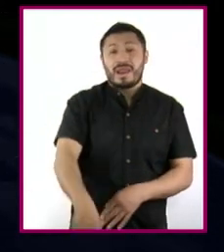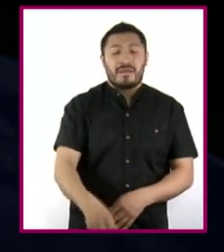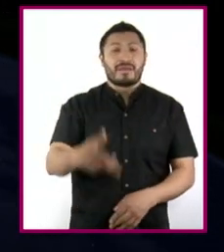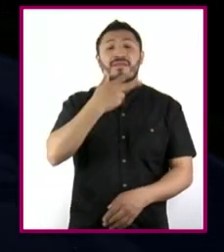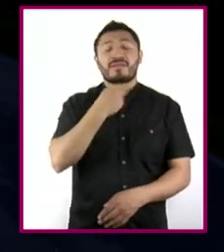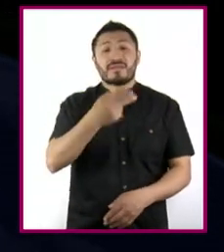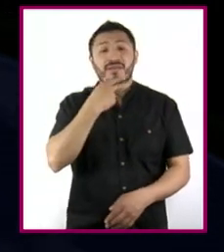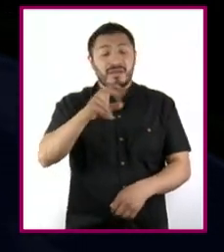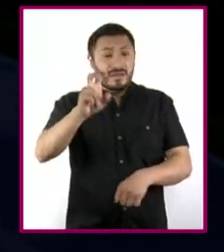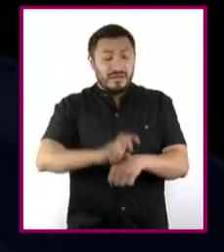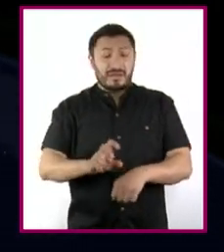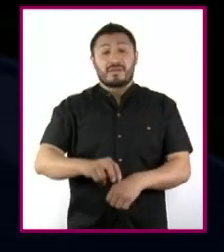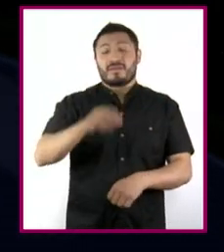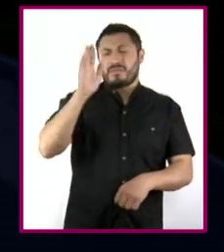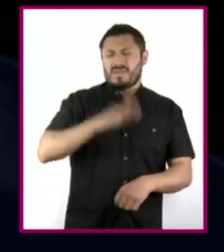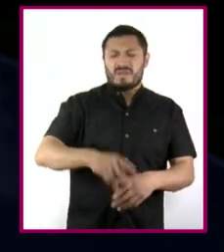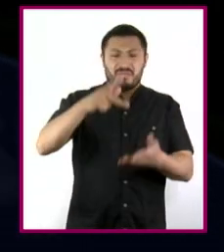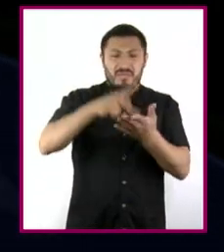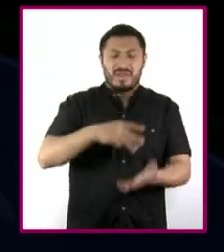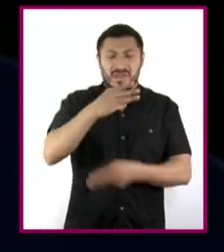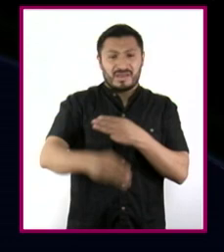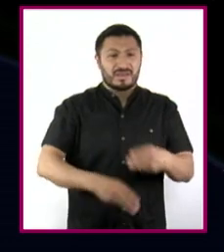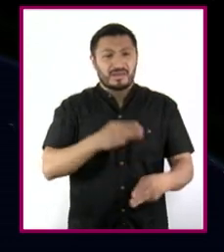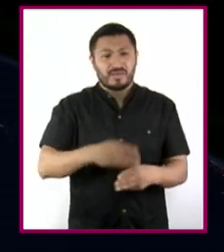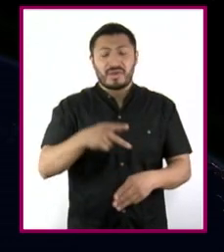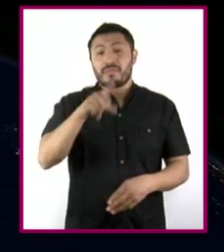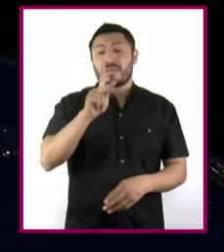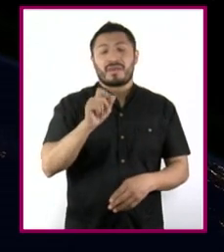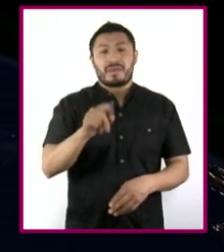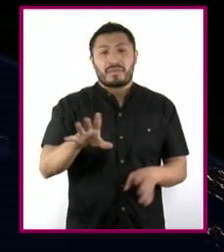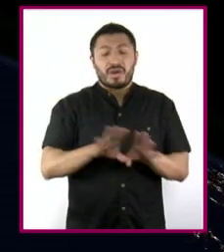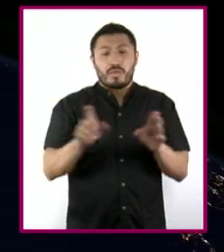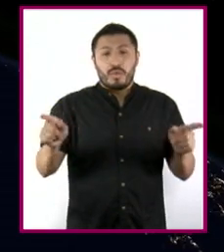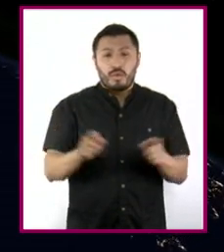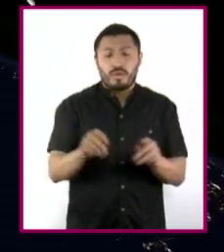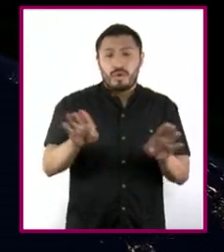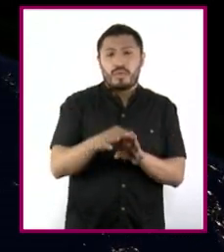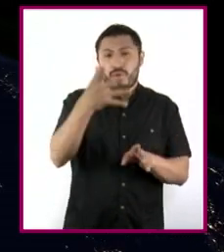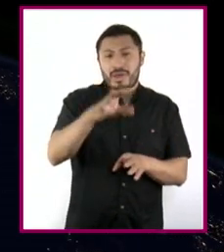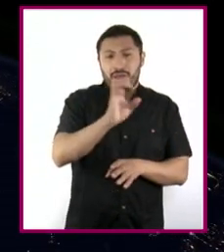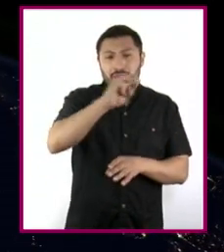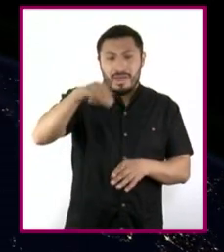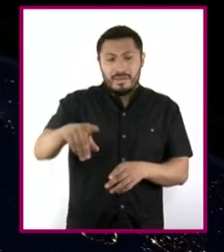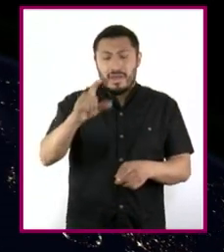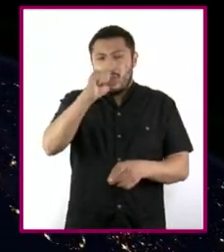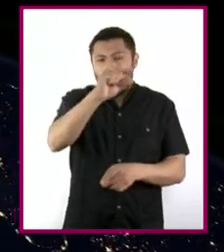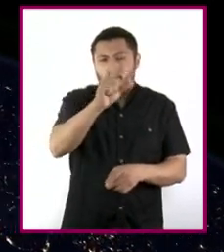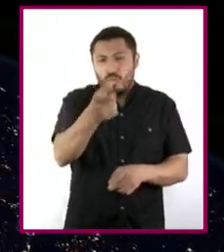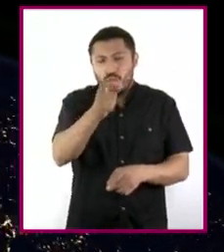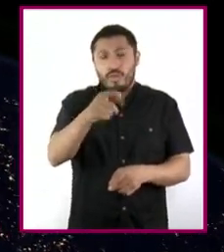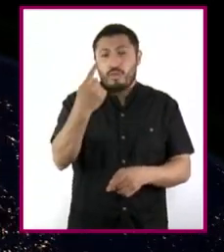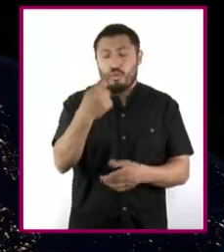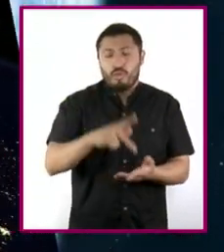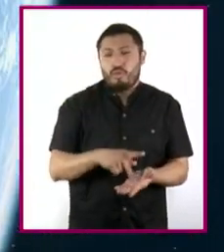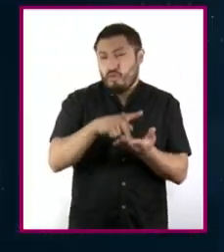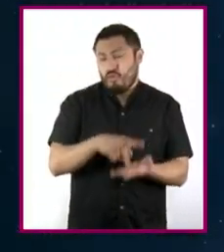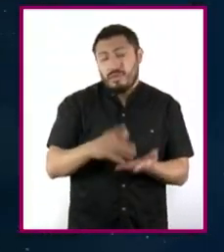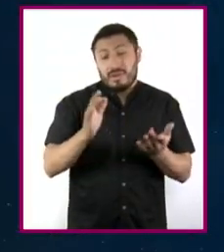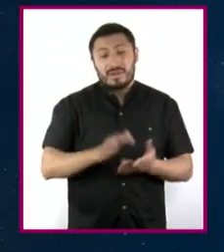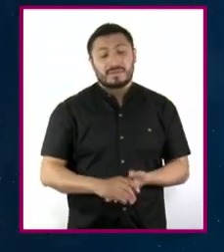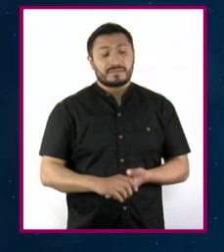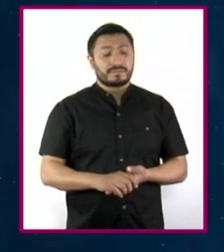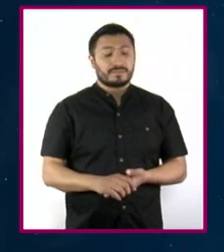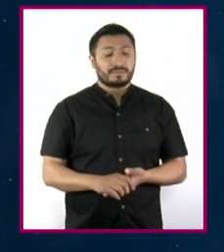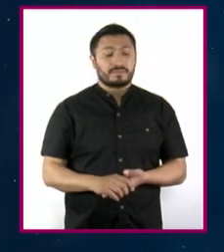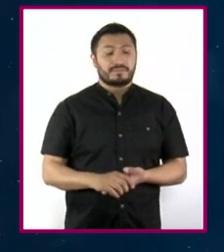terrestre más pesado sobre la Tierra. Pero también los hay tan pequeños como un cubo de 10 centímetros por lado con un peso apenas superior a un kilogramo.